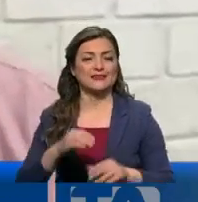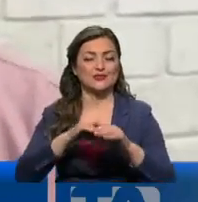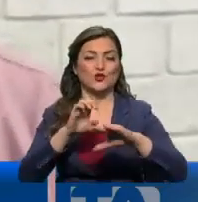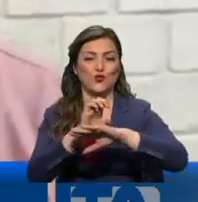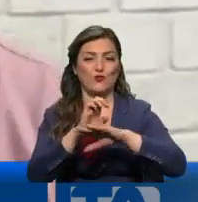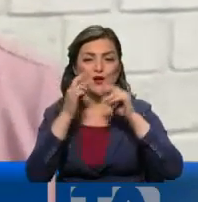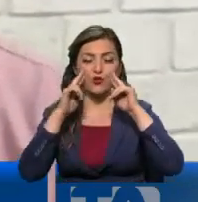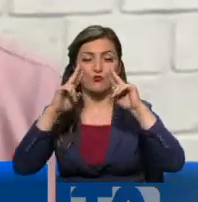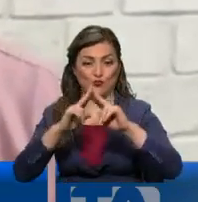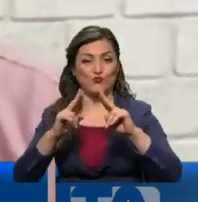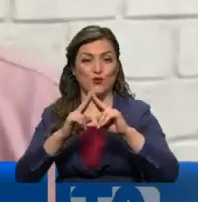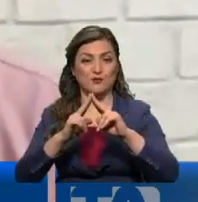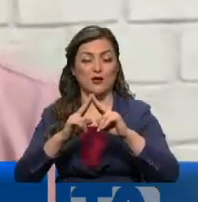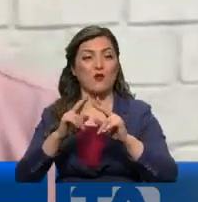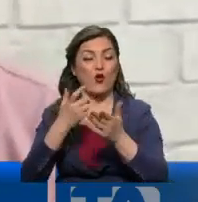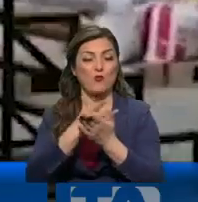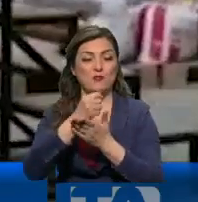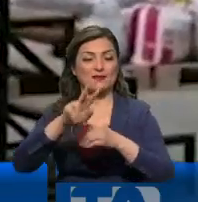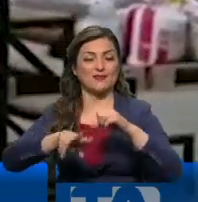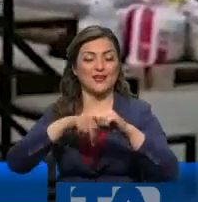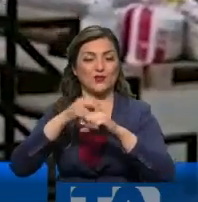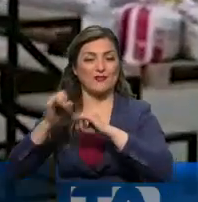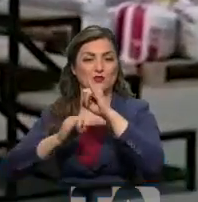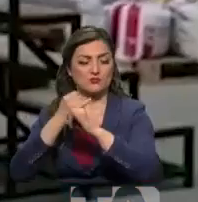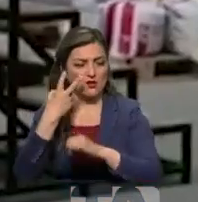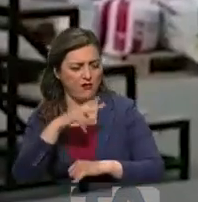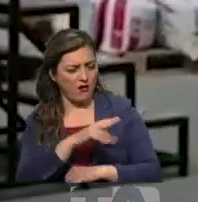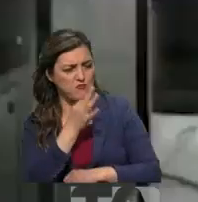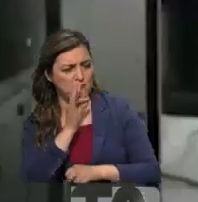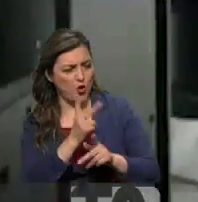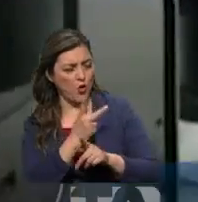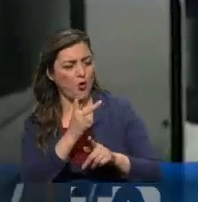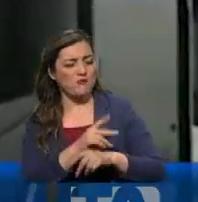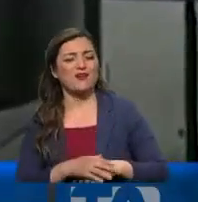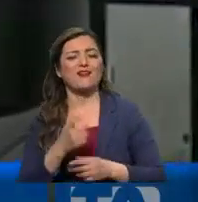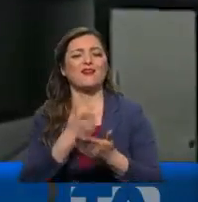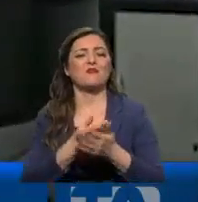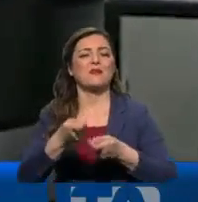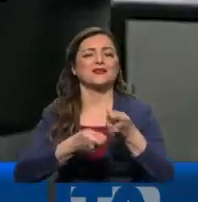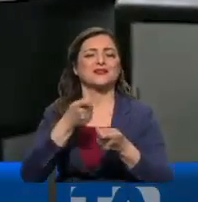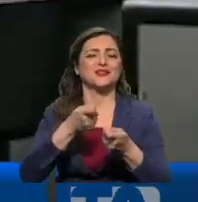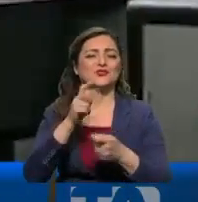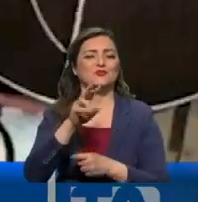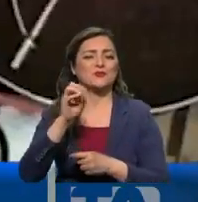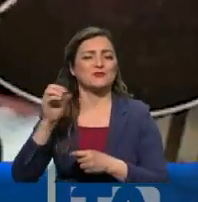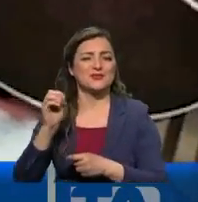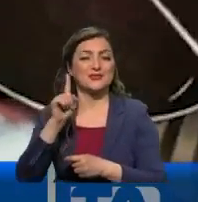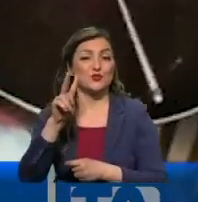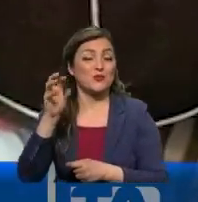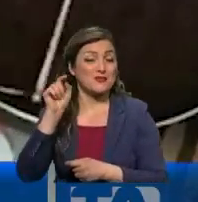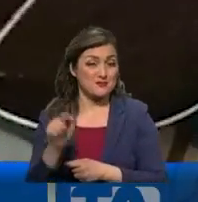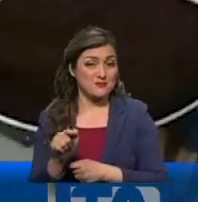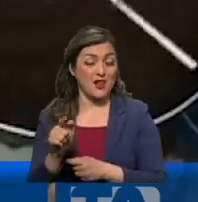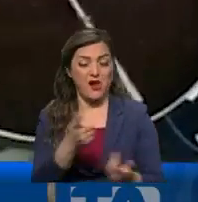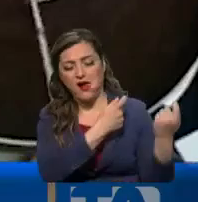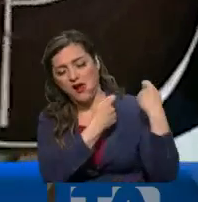internacionales regresen los ojos a la finca que está produciendo. Según las ventas del 2020, de los 120.000 sacos de café que produce